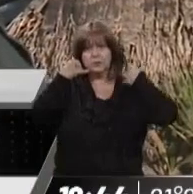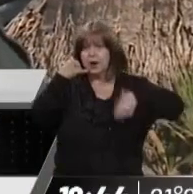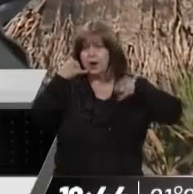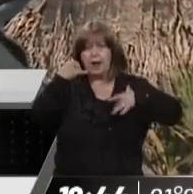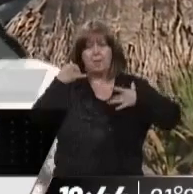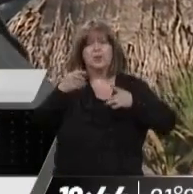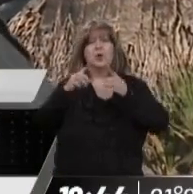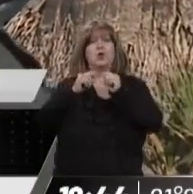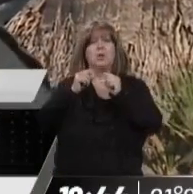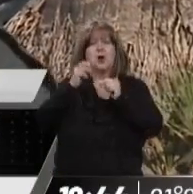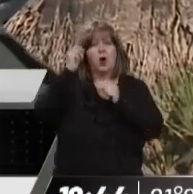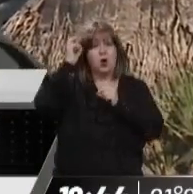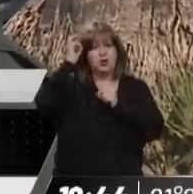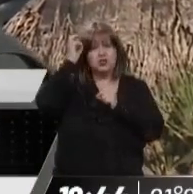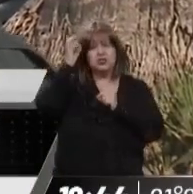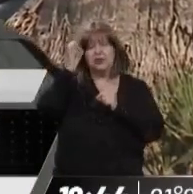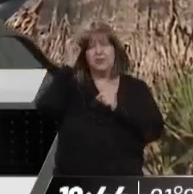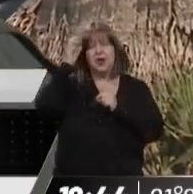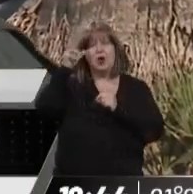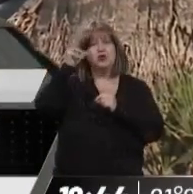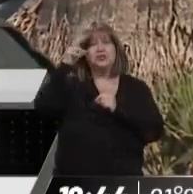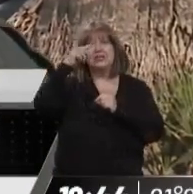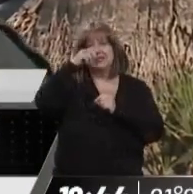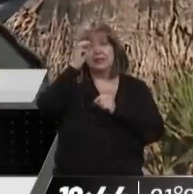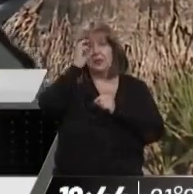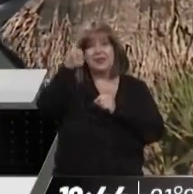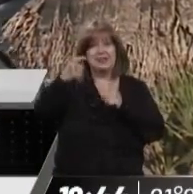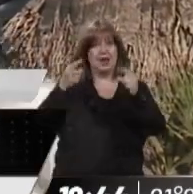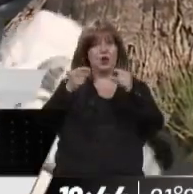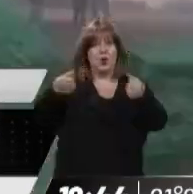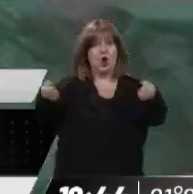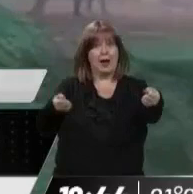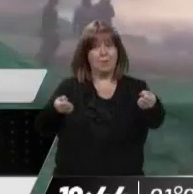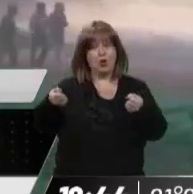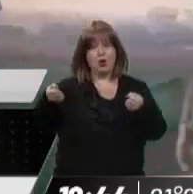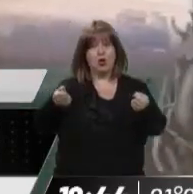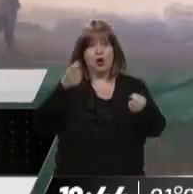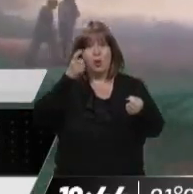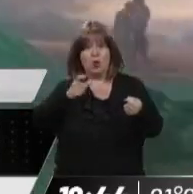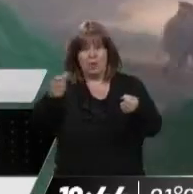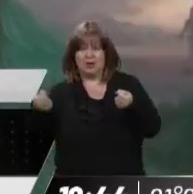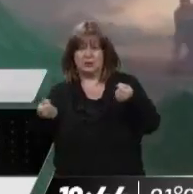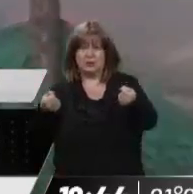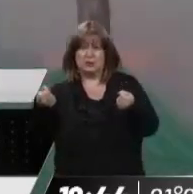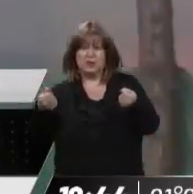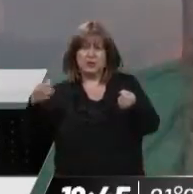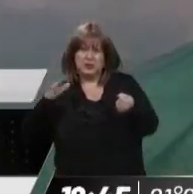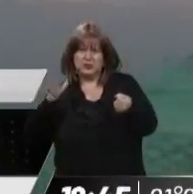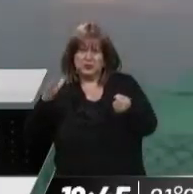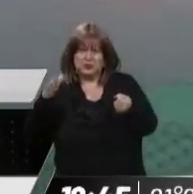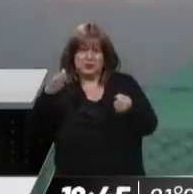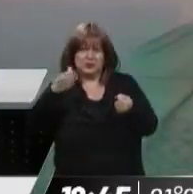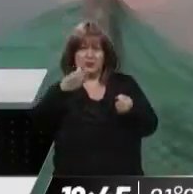dotación 2786 a trabajar y con apoyo de los hidrantes de la jurisdicción.